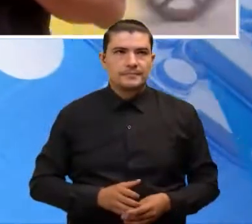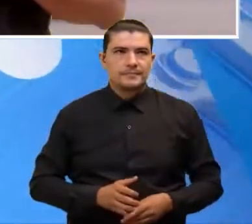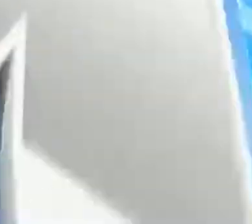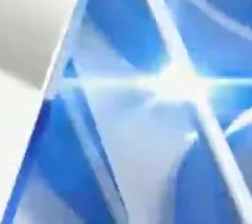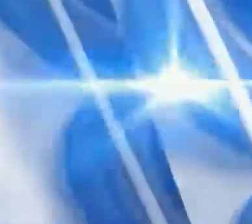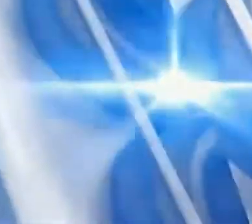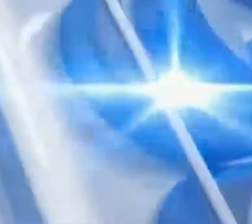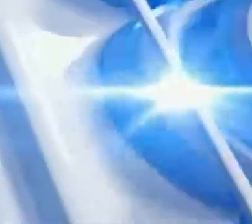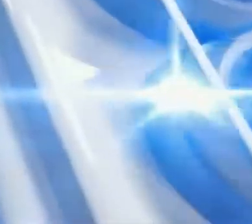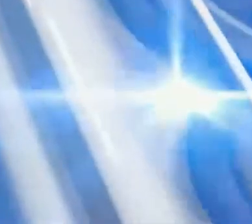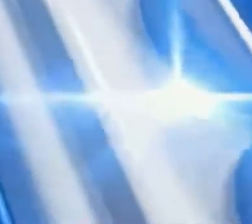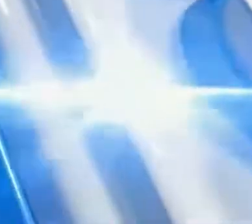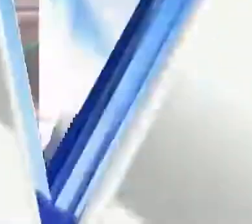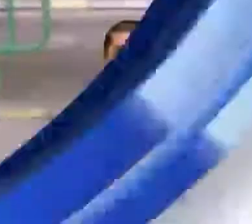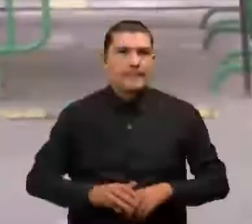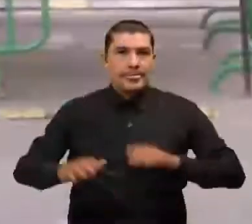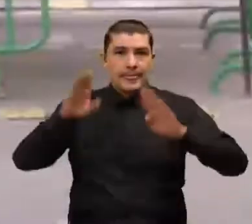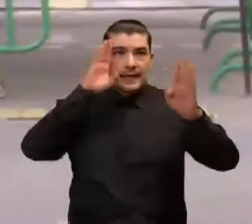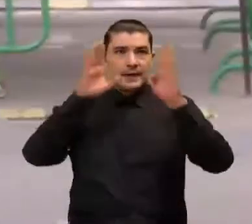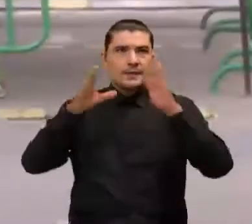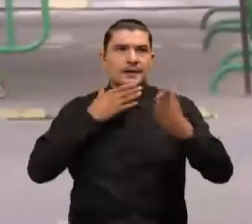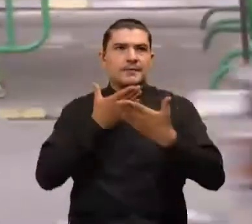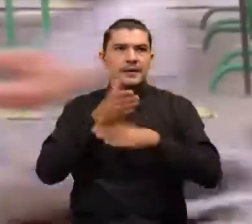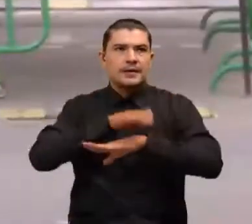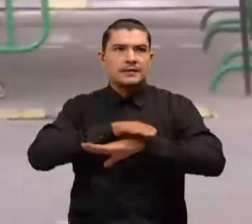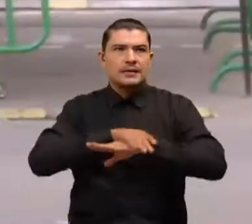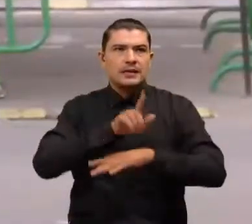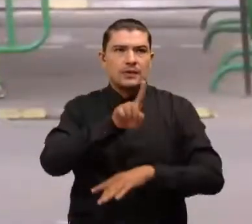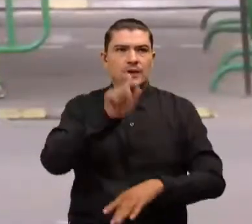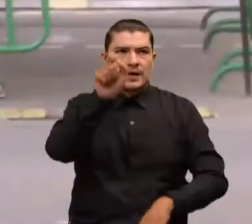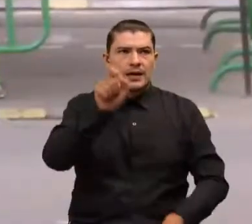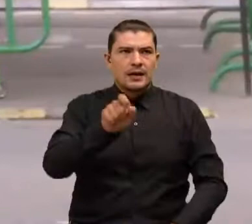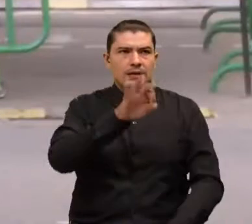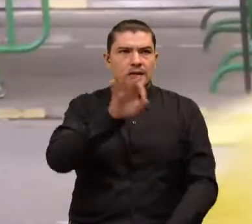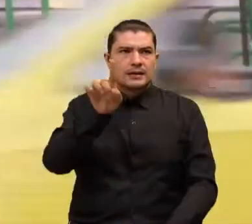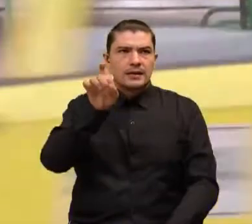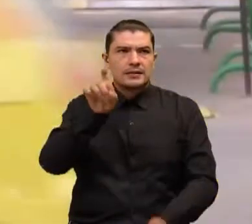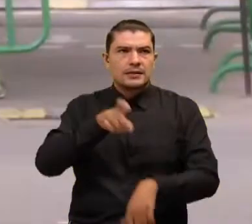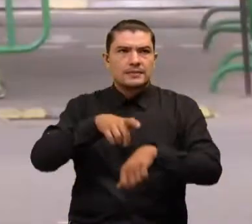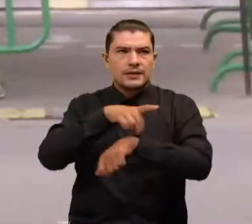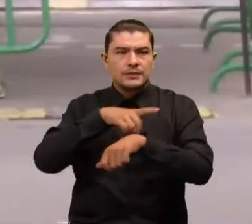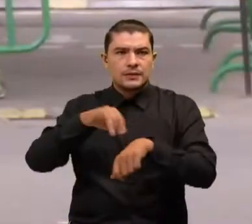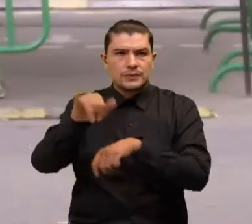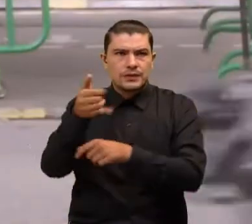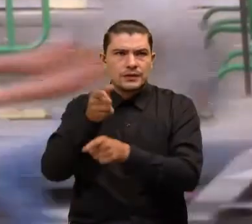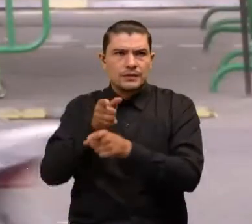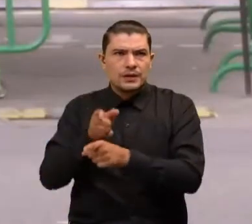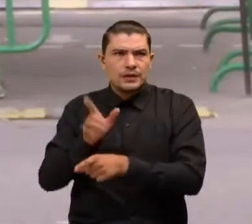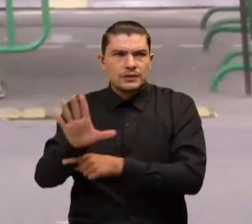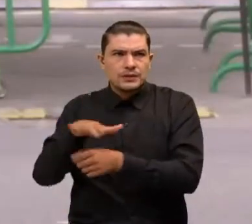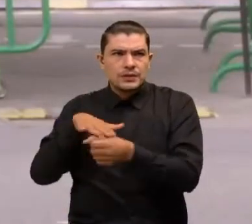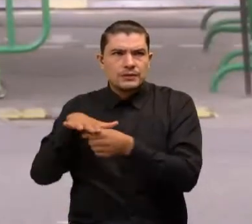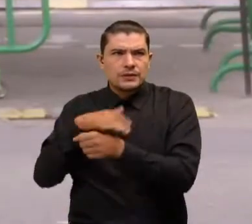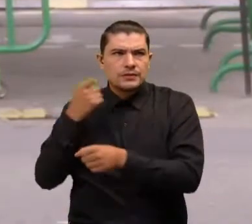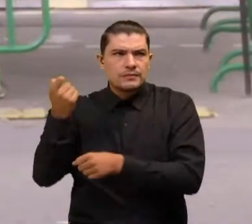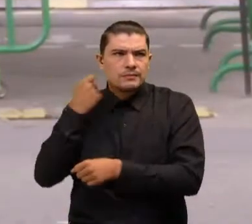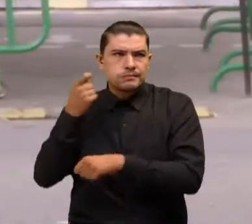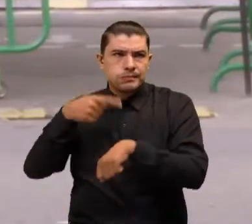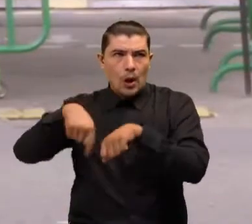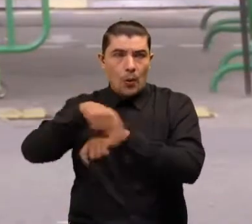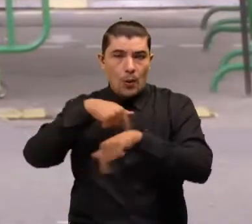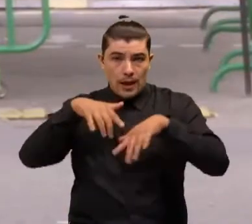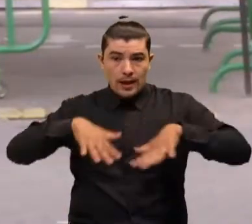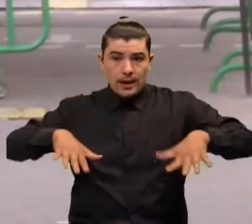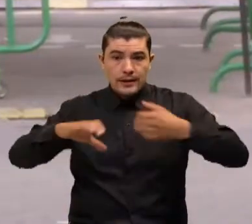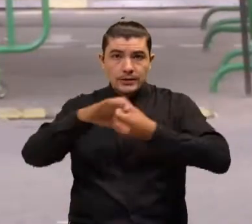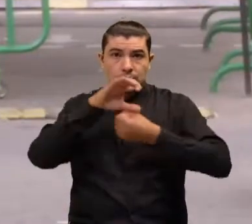¿Qué tal, Diana? Un saludo muy especial para usted. 1:36 de la tarde, así es. Pues es lamentable los hechos que se han registrado en las últimas horas aquí en